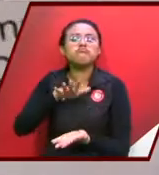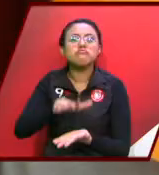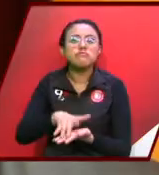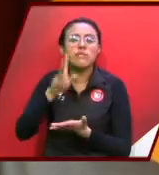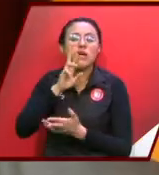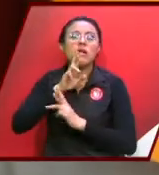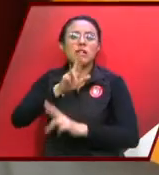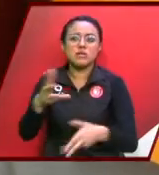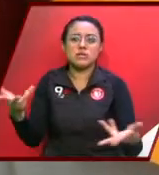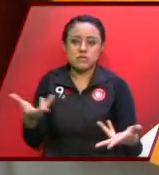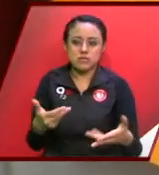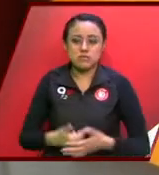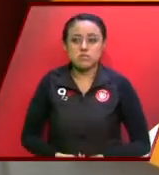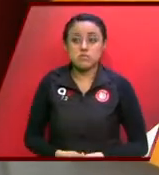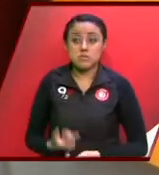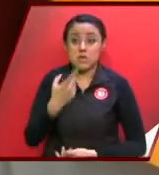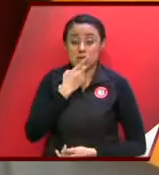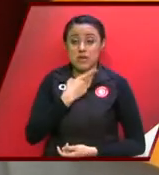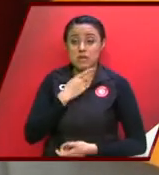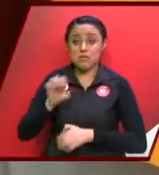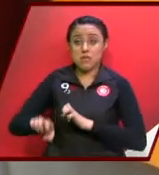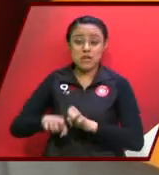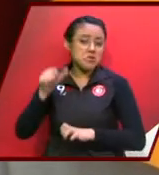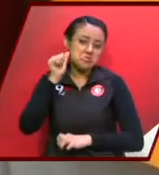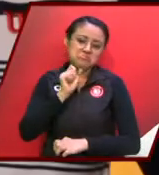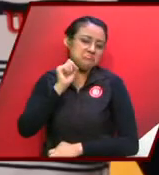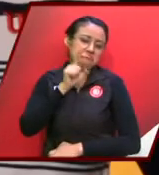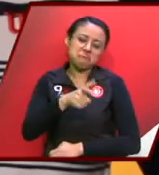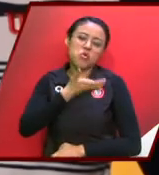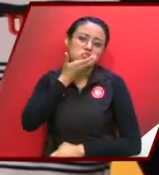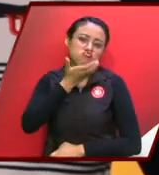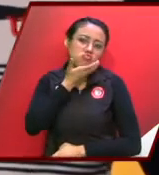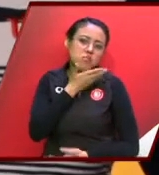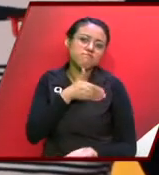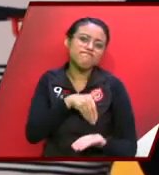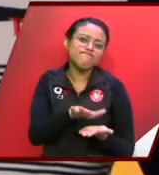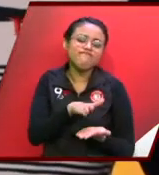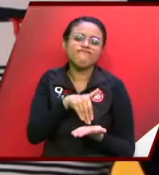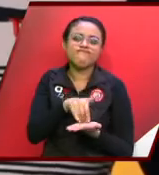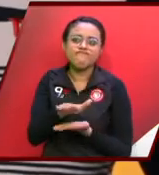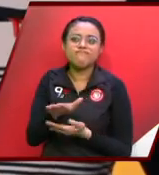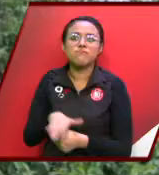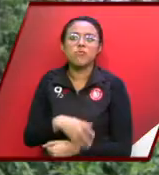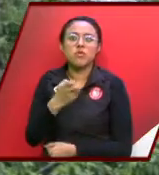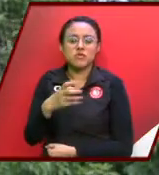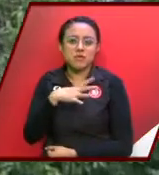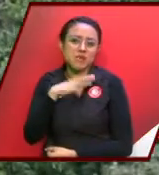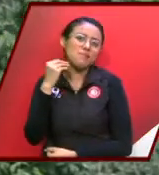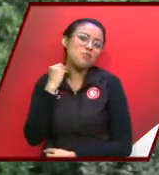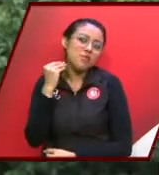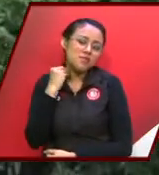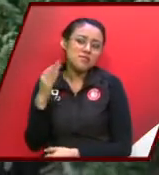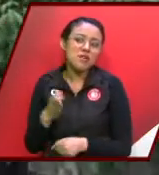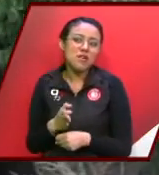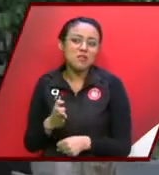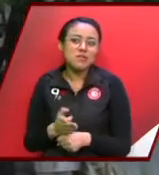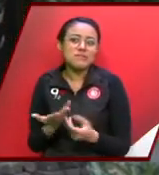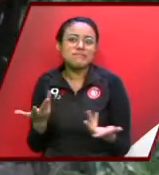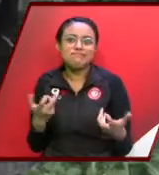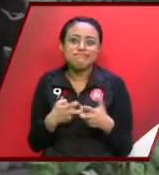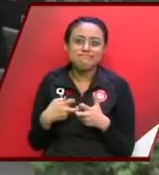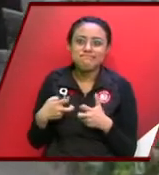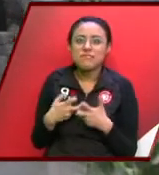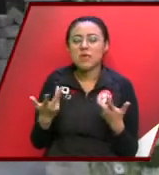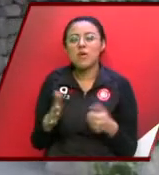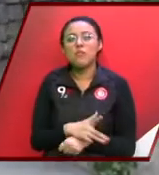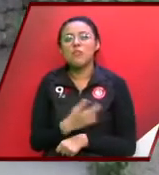respuesta. Tenía la empresa la costumbre de despedir a las personas y que por eso tenía abogados. Hoy se encuentra desesperado,